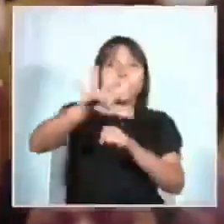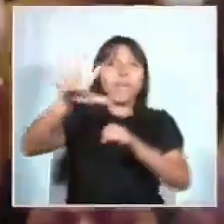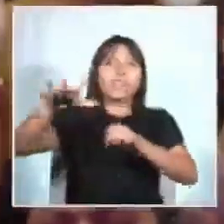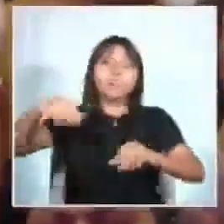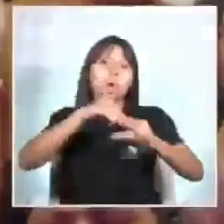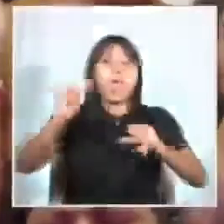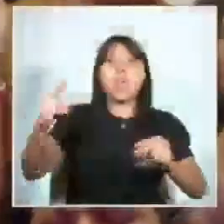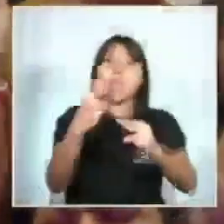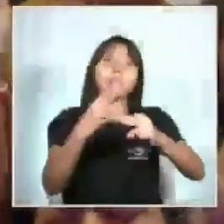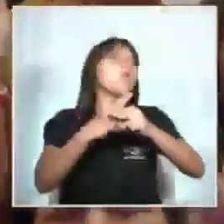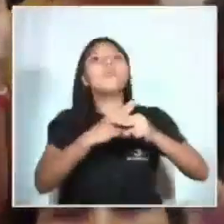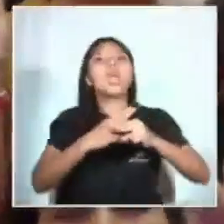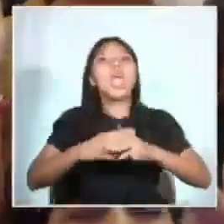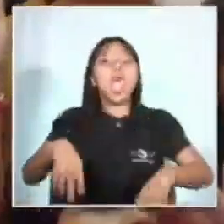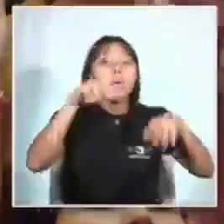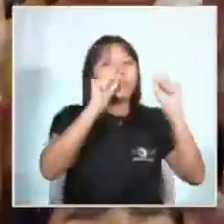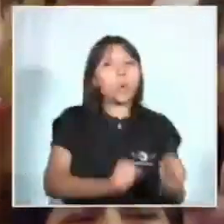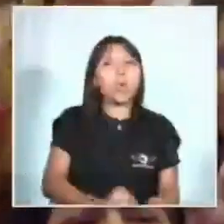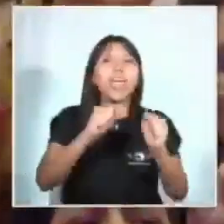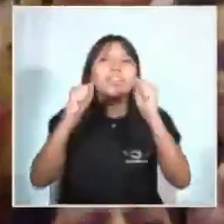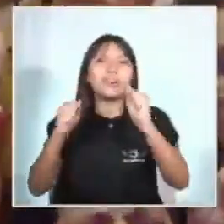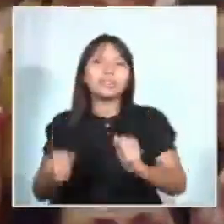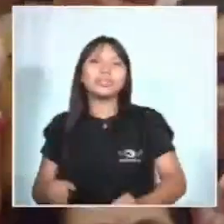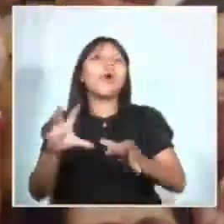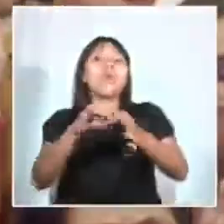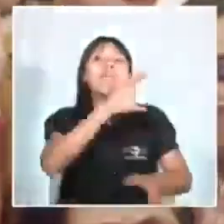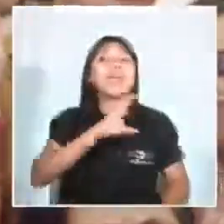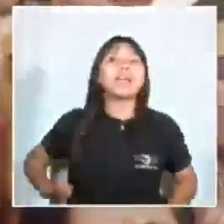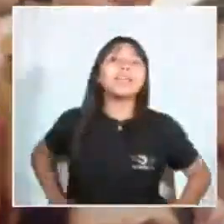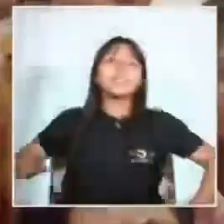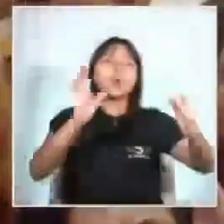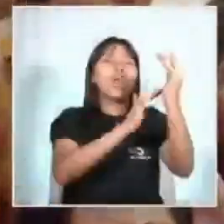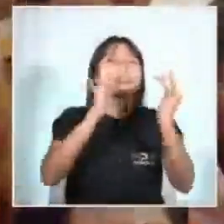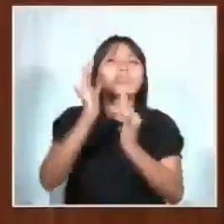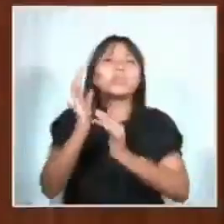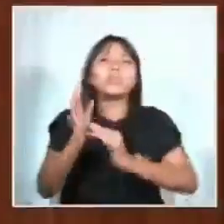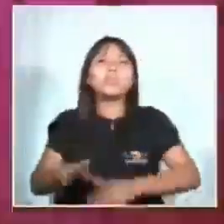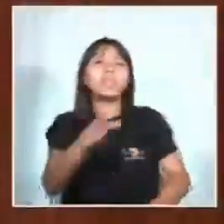en el nombre poderoso de Cristo Jesús.